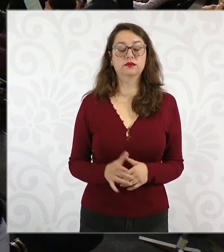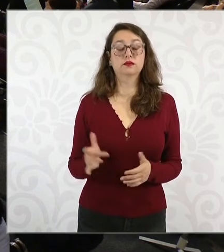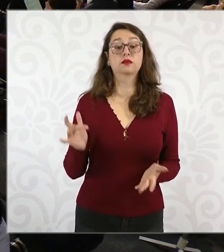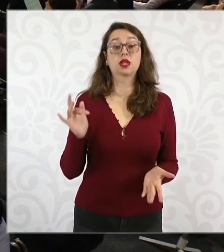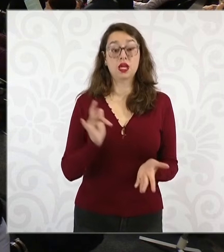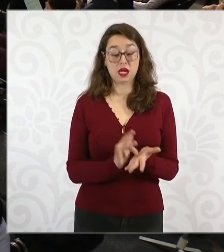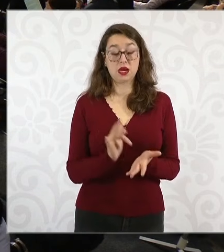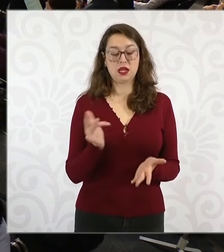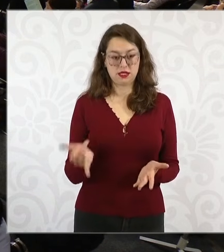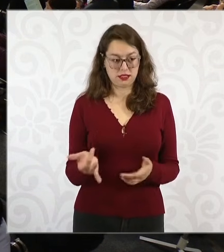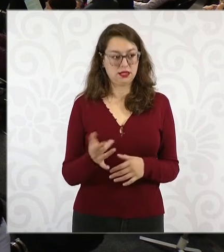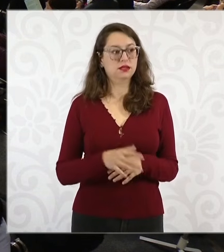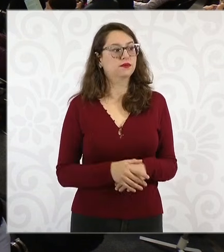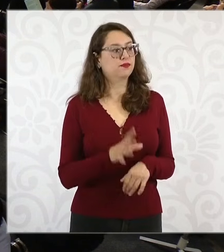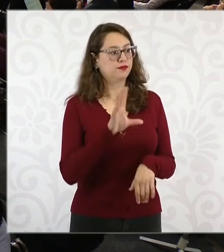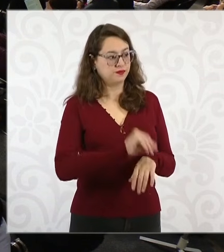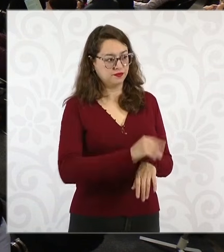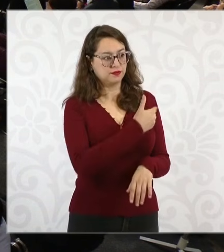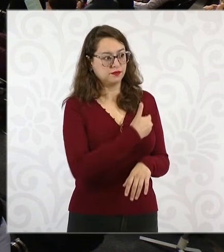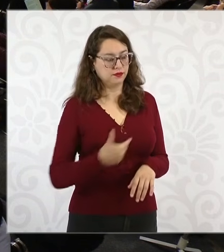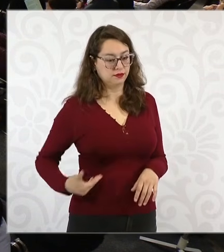Gracias, con permiso, Presidenta. Sí,